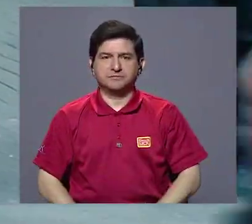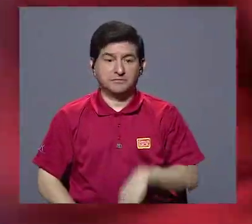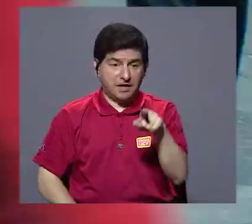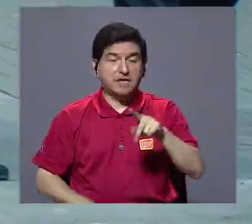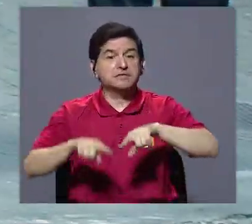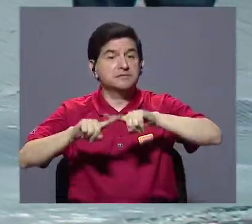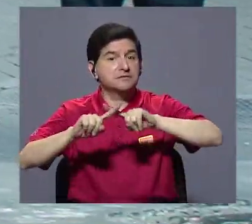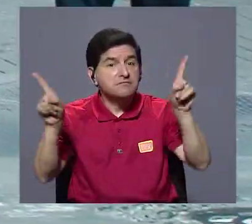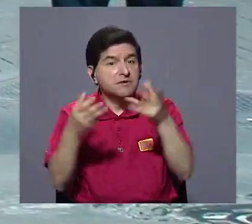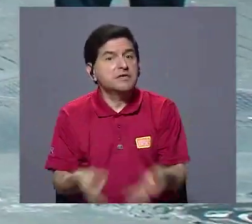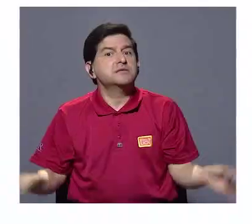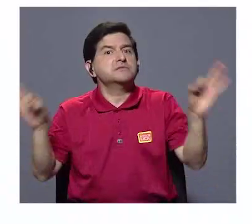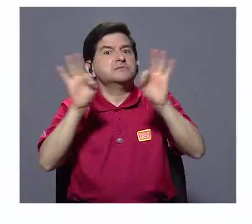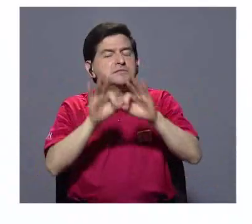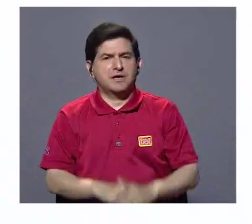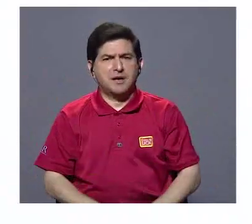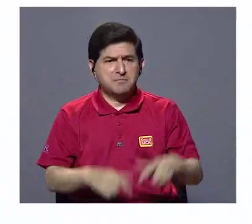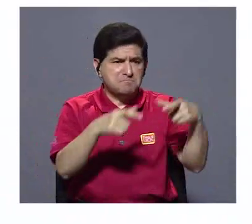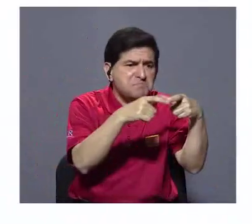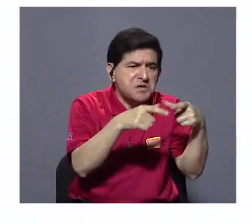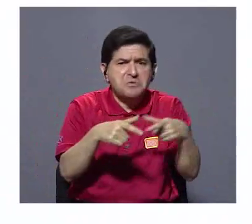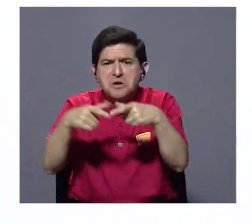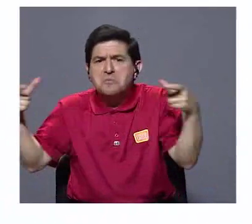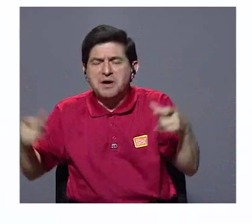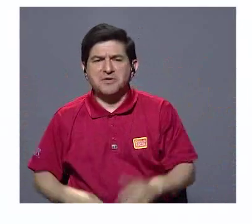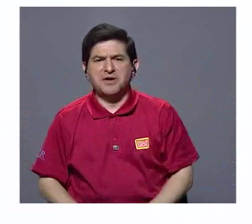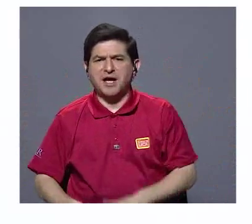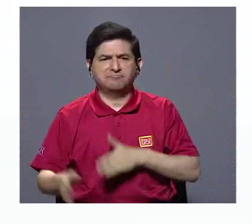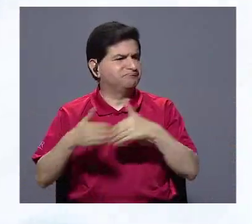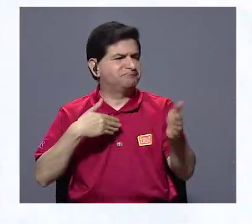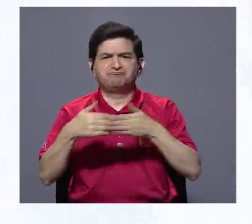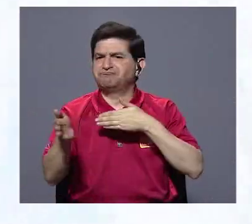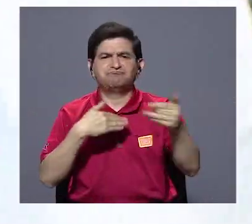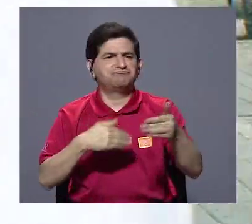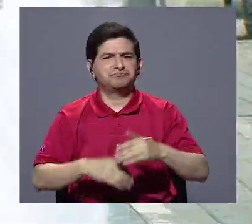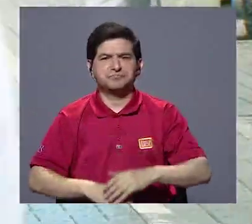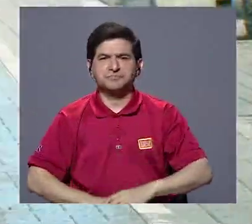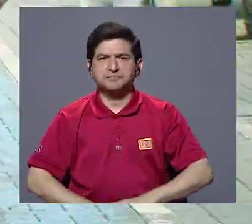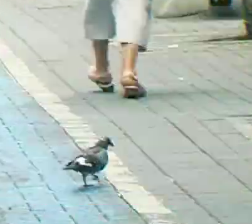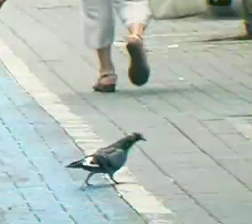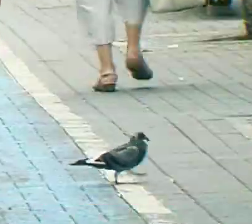una diferencia fundamental. Si somos minoría o mayoría, eso es lo de menos.